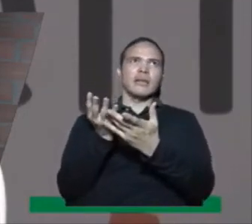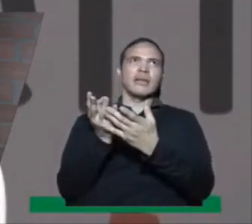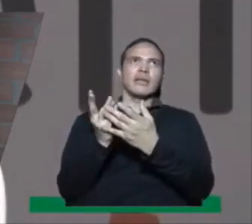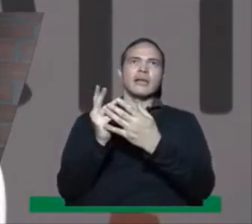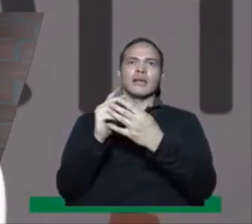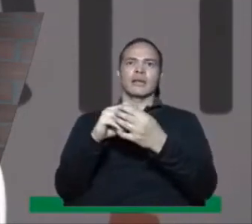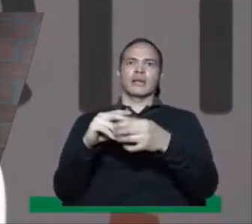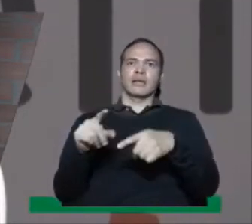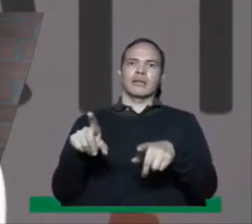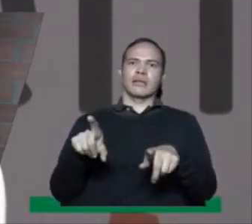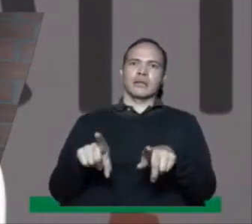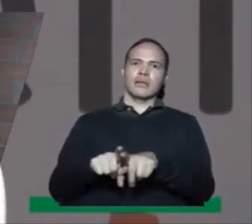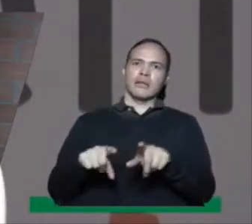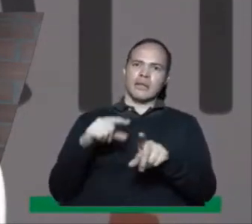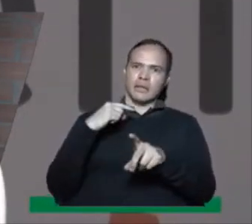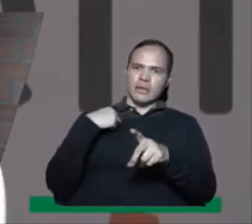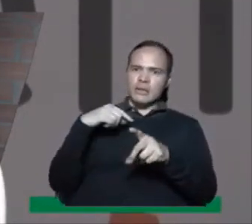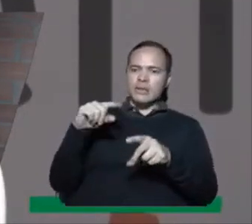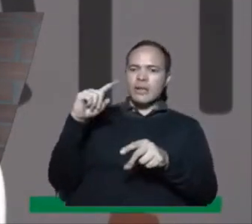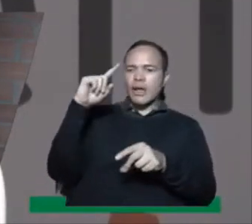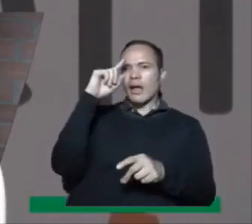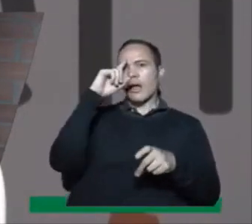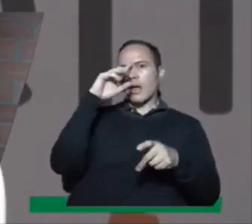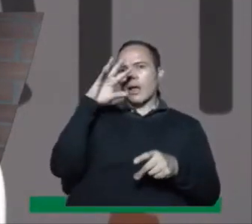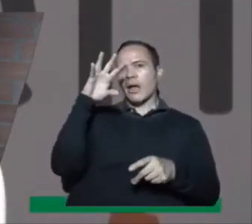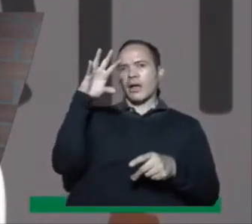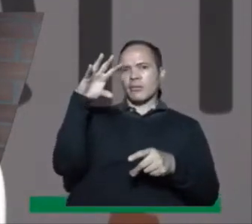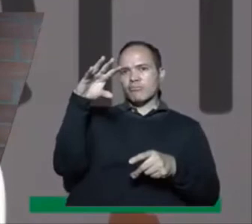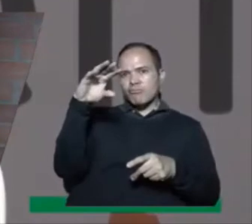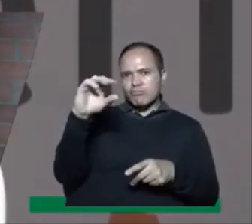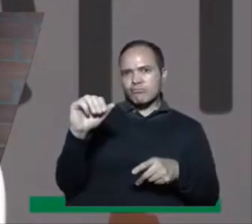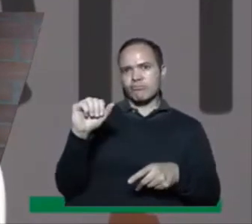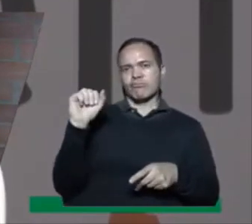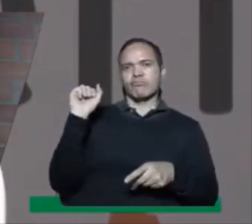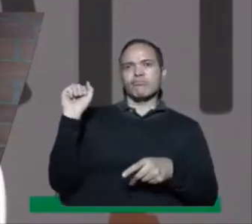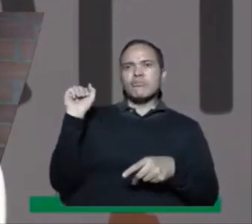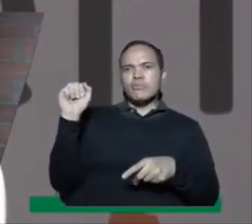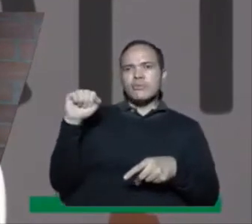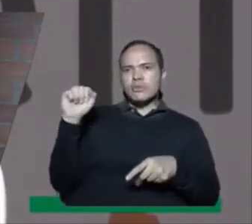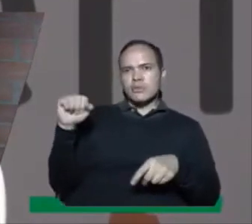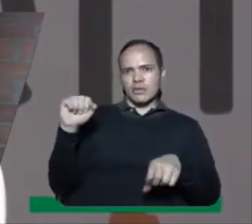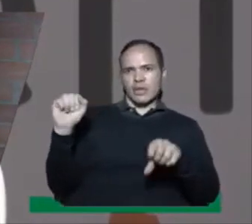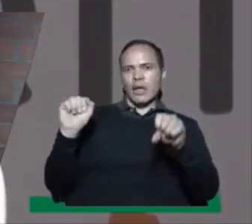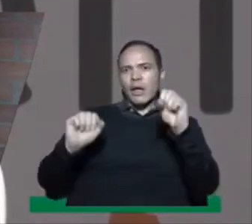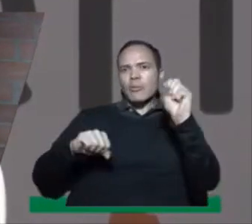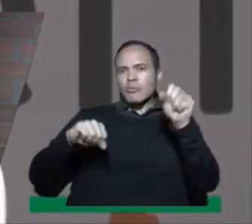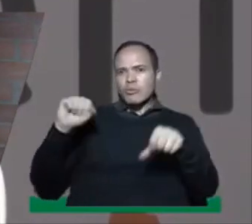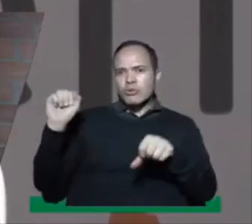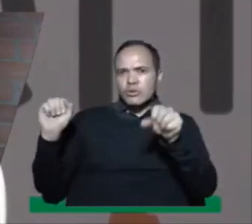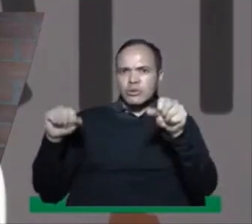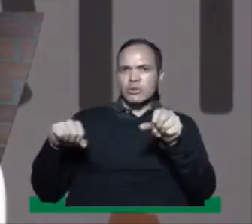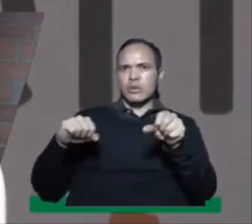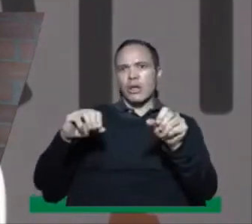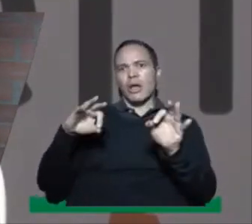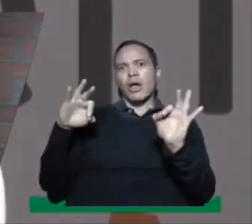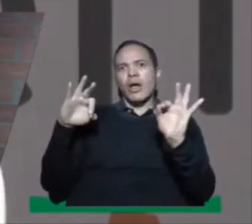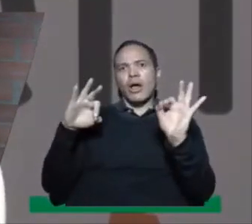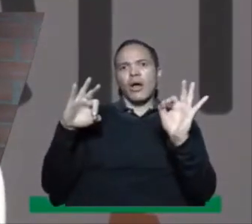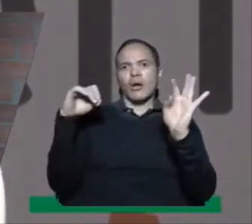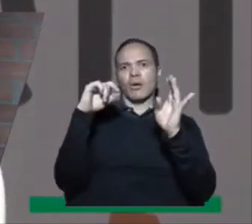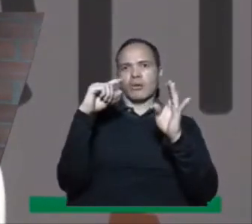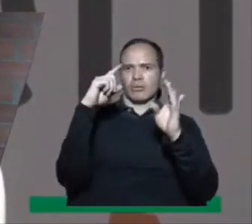me dado cuenta que si es posible todo que si existe un sueño que está en tu corazón y tu mente